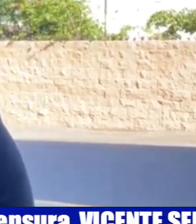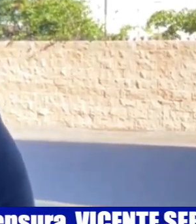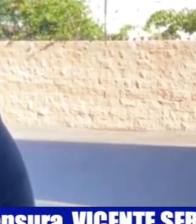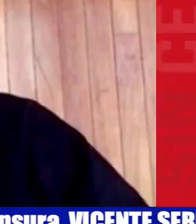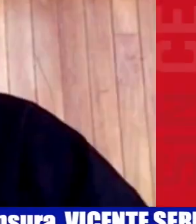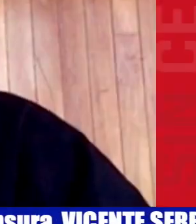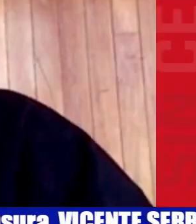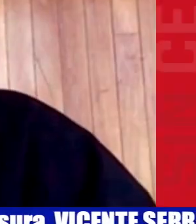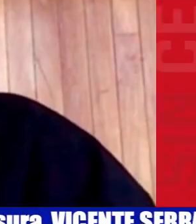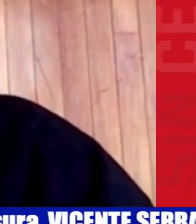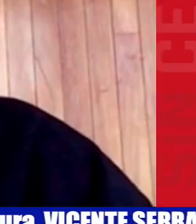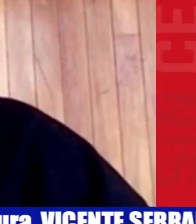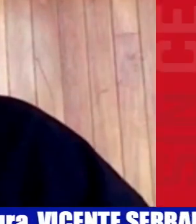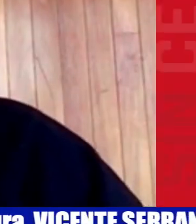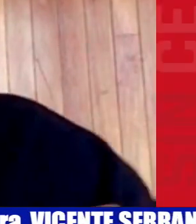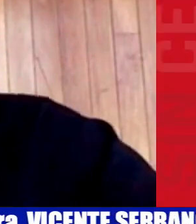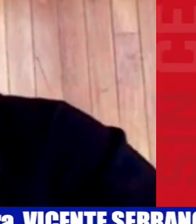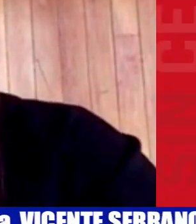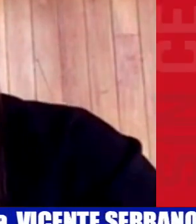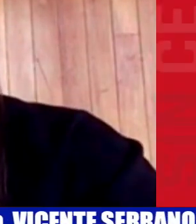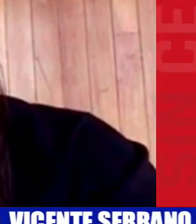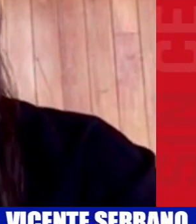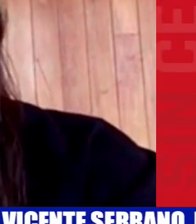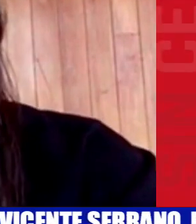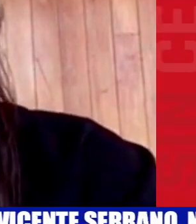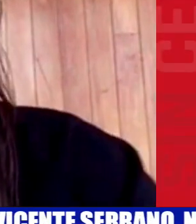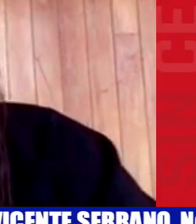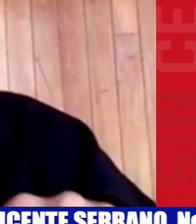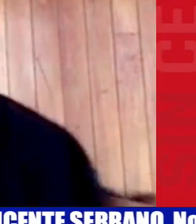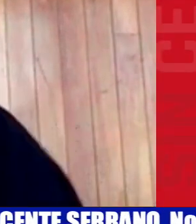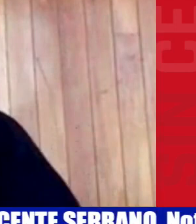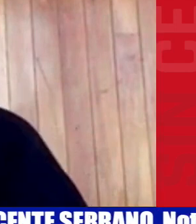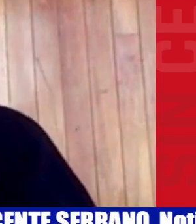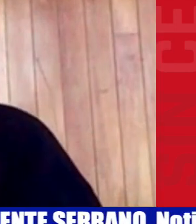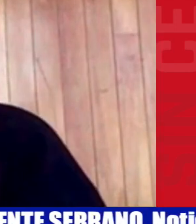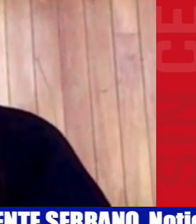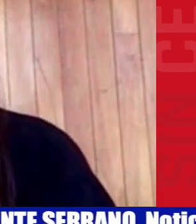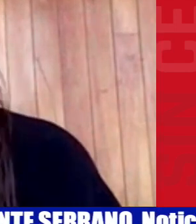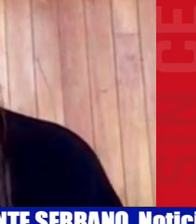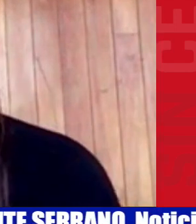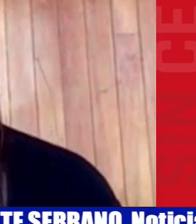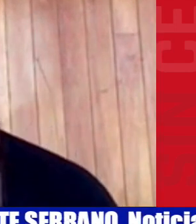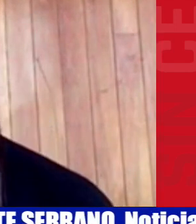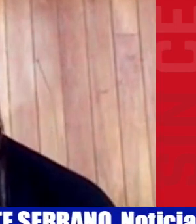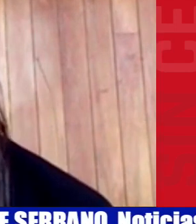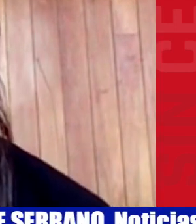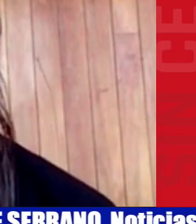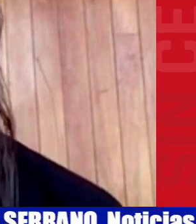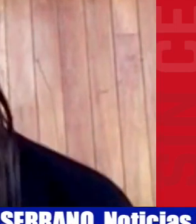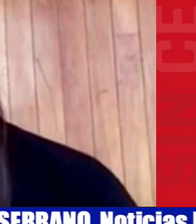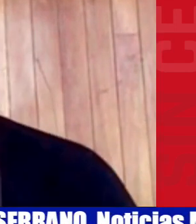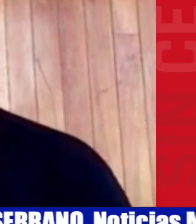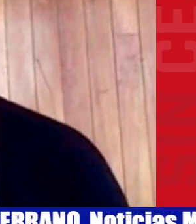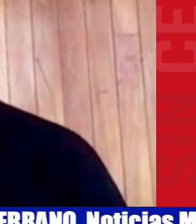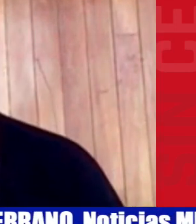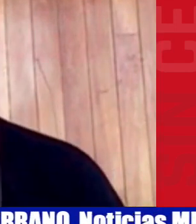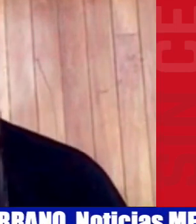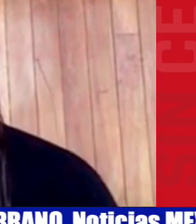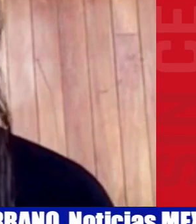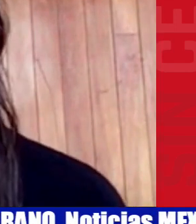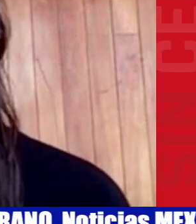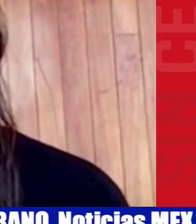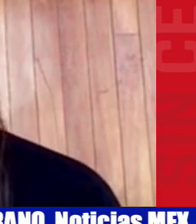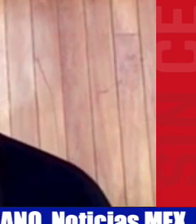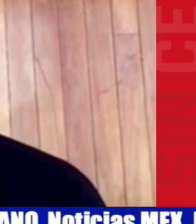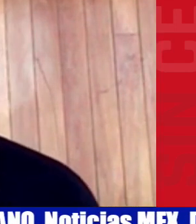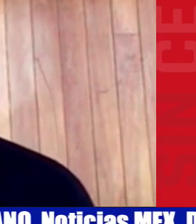mañanera? Sí, bueno, a mí me gustaría decir que ojalá que las y los reporteros que